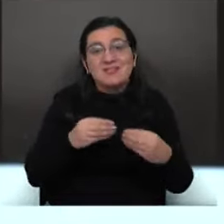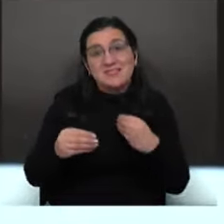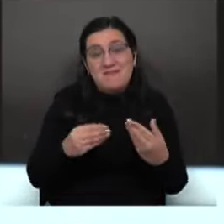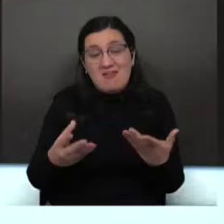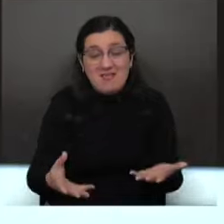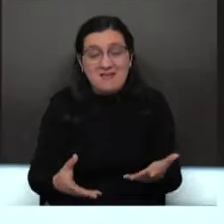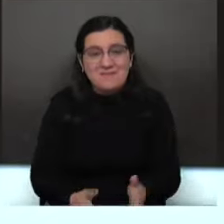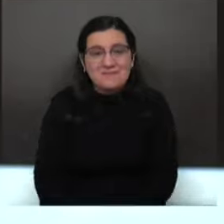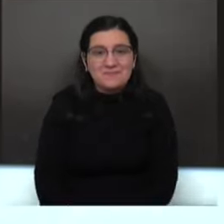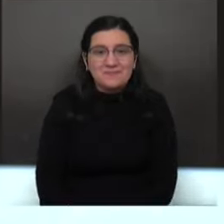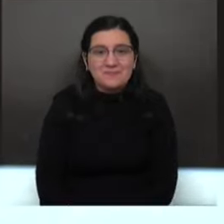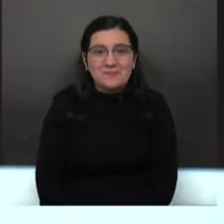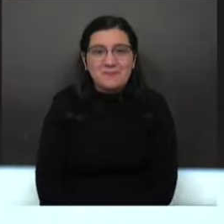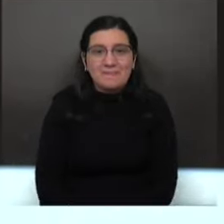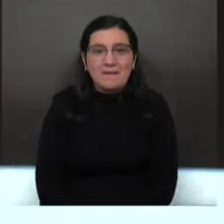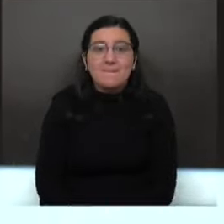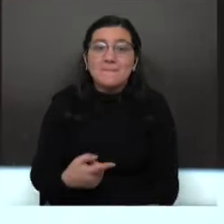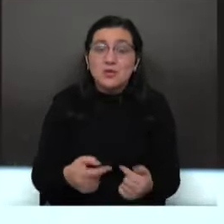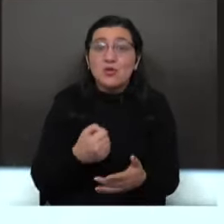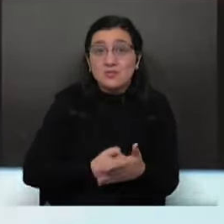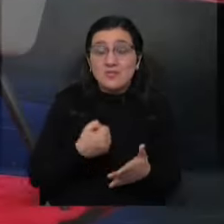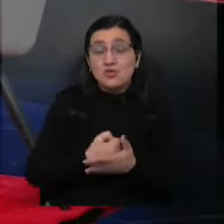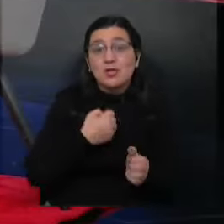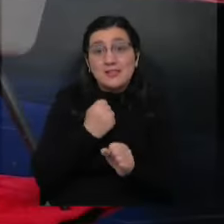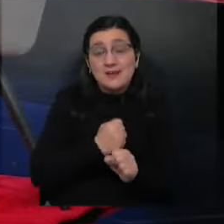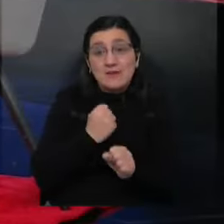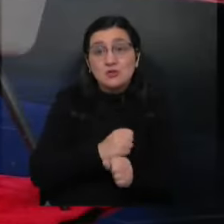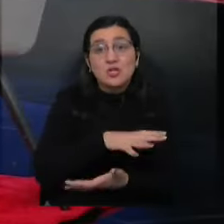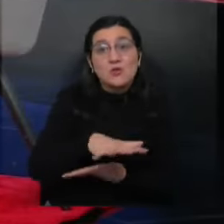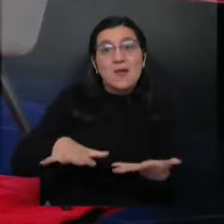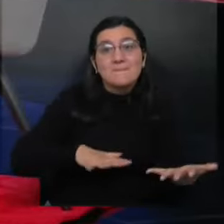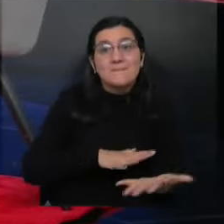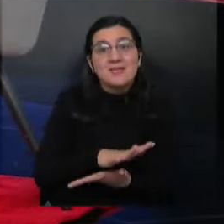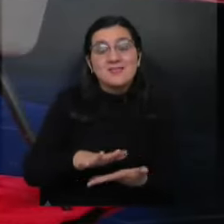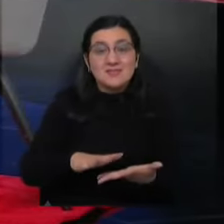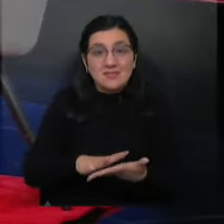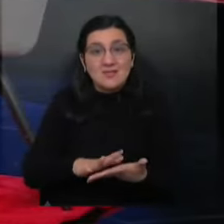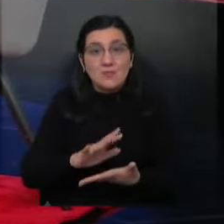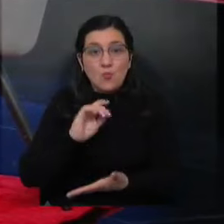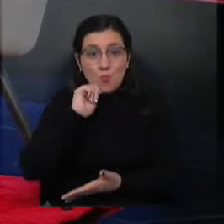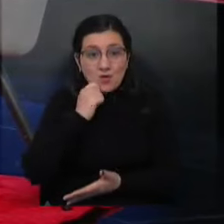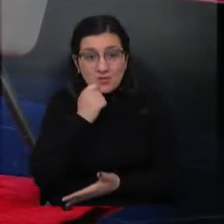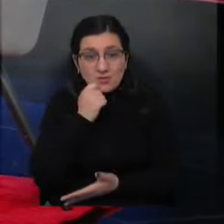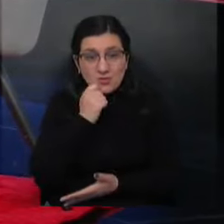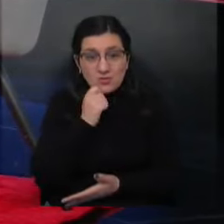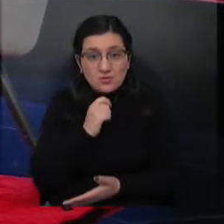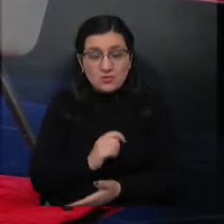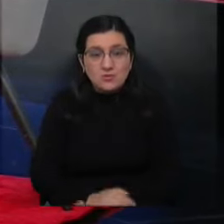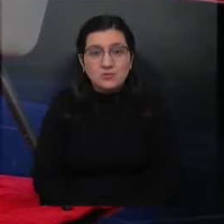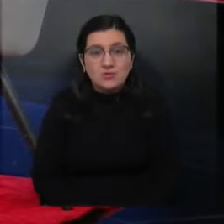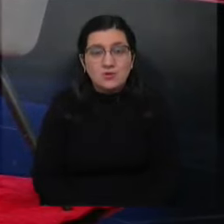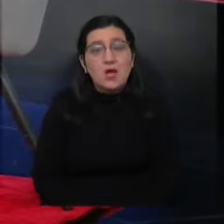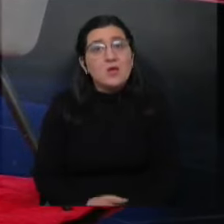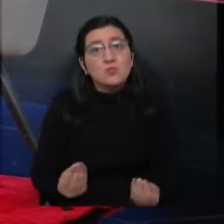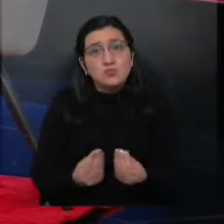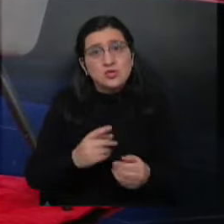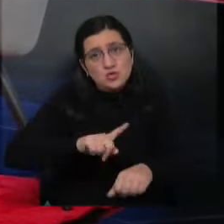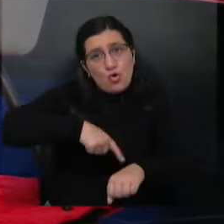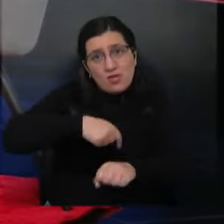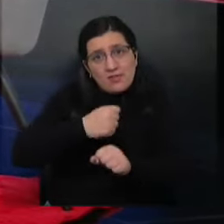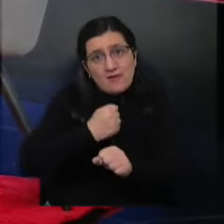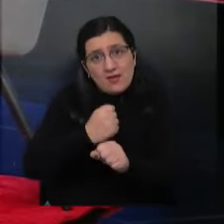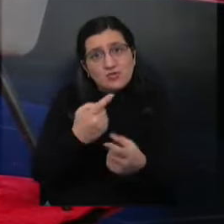permisivo pero sí trato que en el trabajo sea un ambiente agradable no pasa muchas horas en el trabajo y si no es así voy